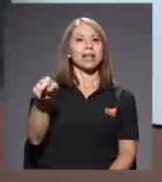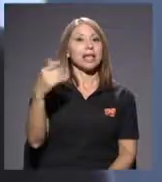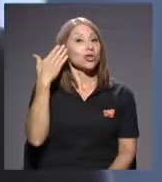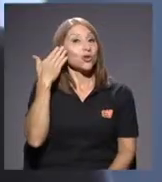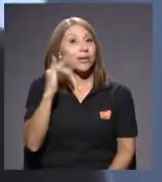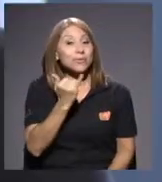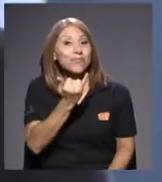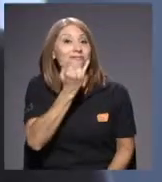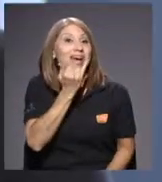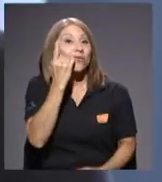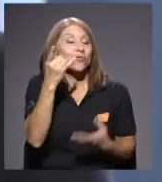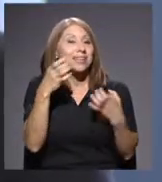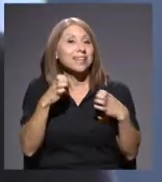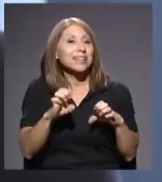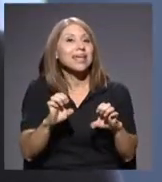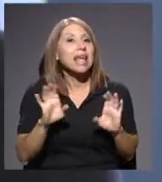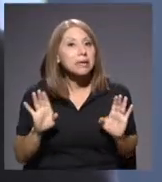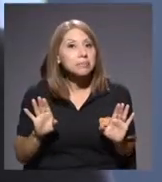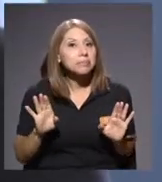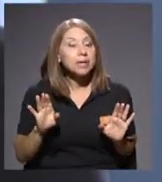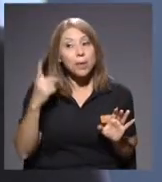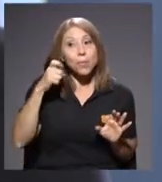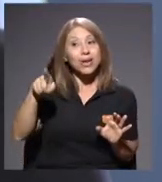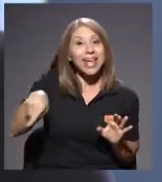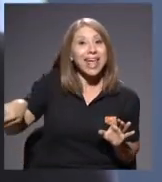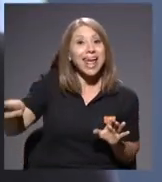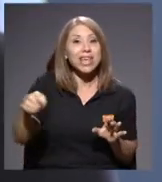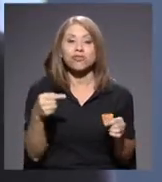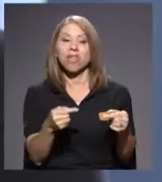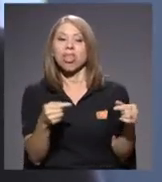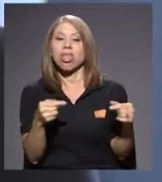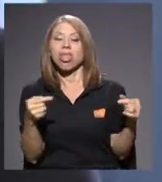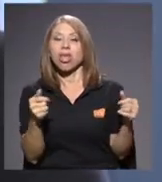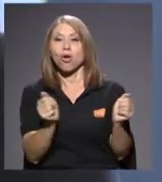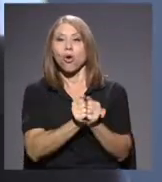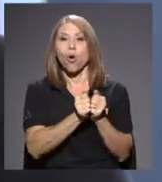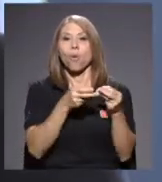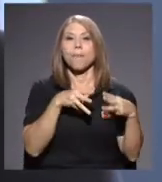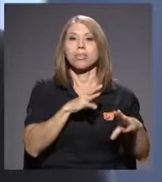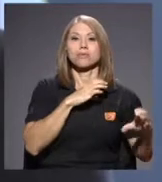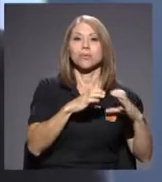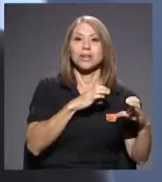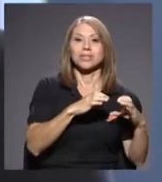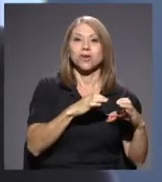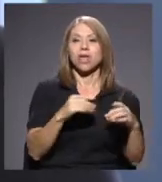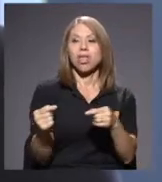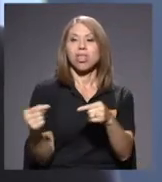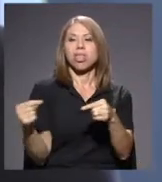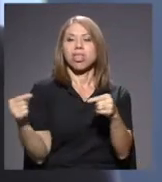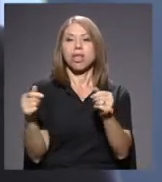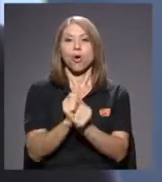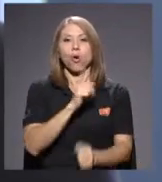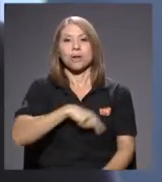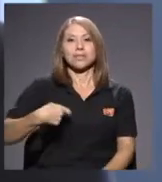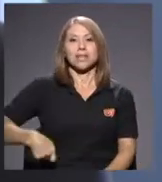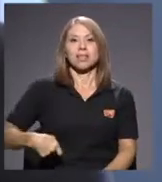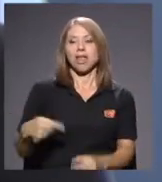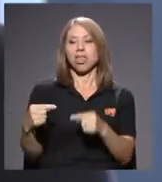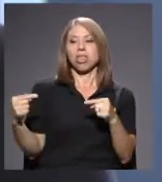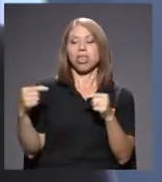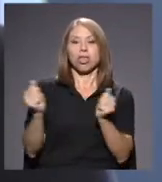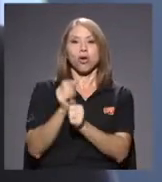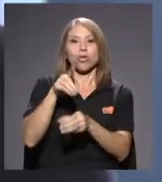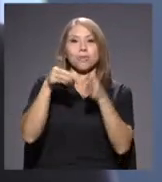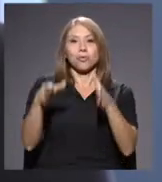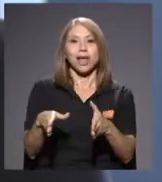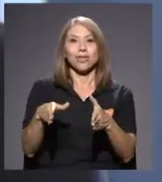estrategia. Porque el hecho de haberse peleado con la prensa, haberse peleado con el presidente, haberse peleado con los diputados, fortaleció de una u otra